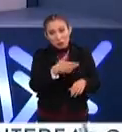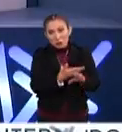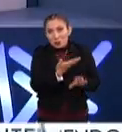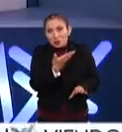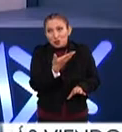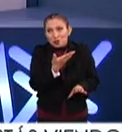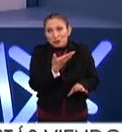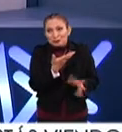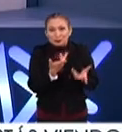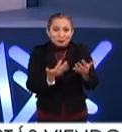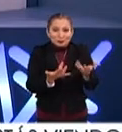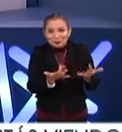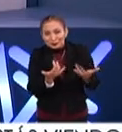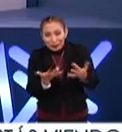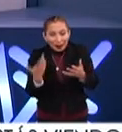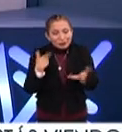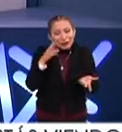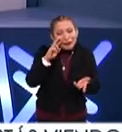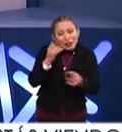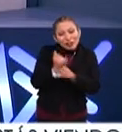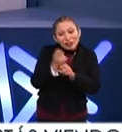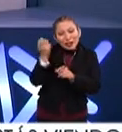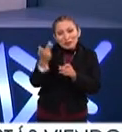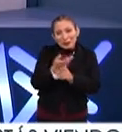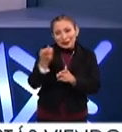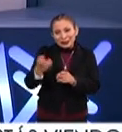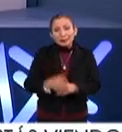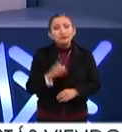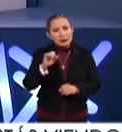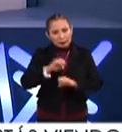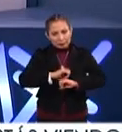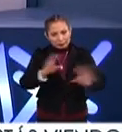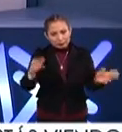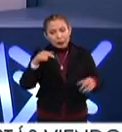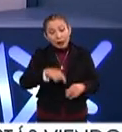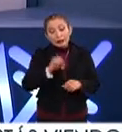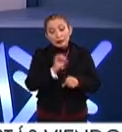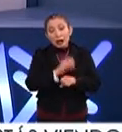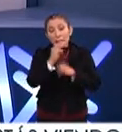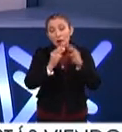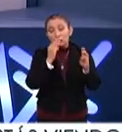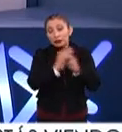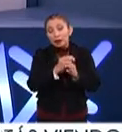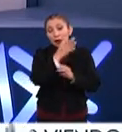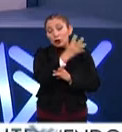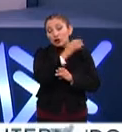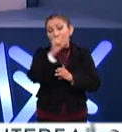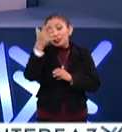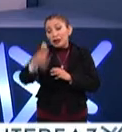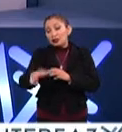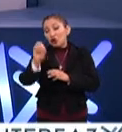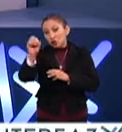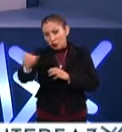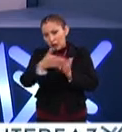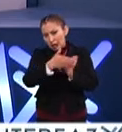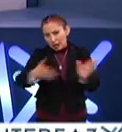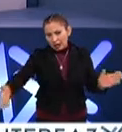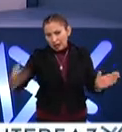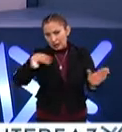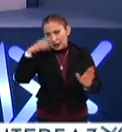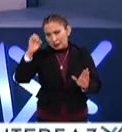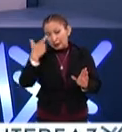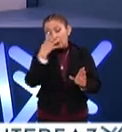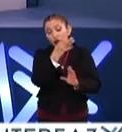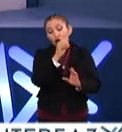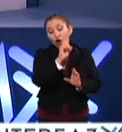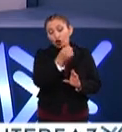muy, pues le has estado dando seguimiento a este tema. Así es, Omar, la Semana Mundial del Espacio es del 4 al 10 de octubre normalmente, marcado el